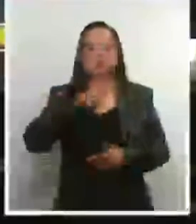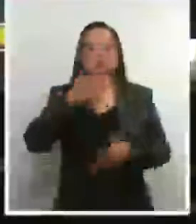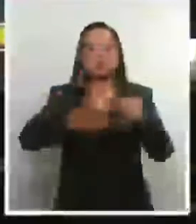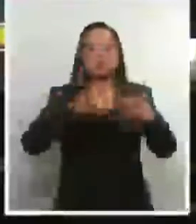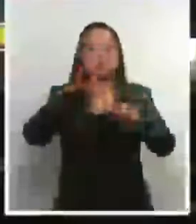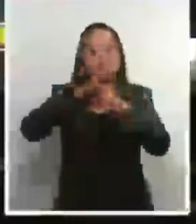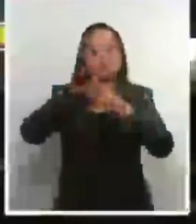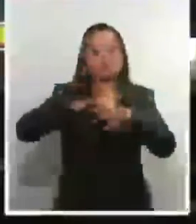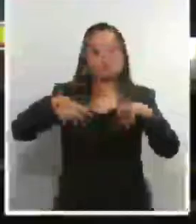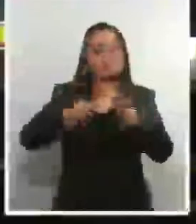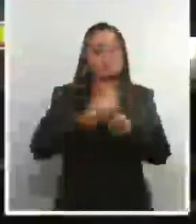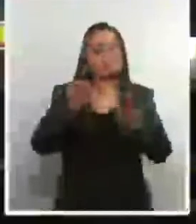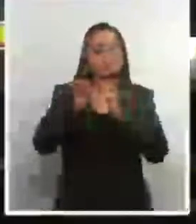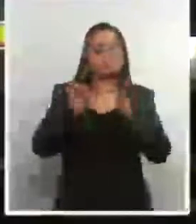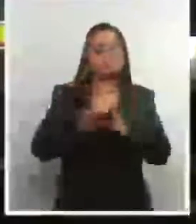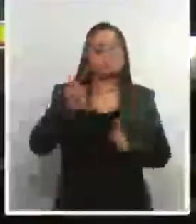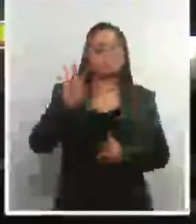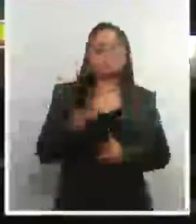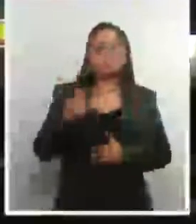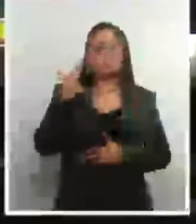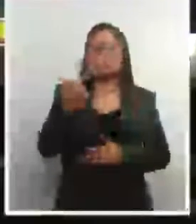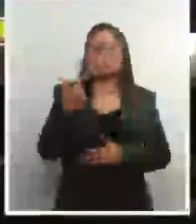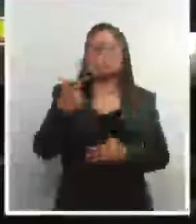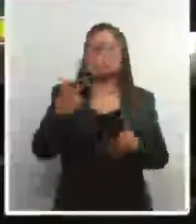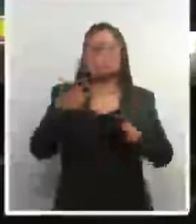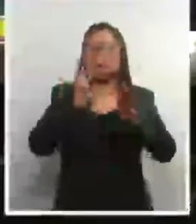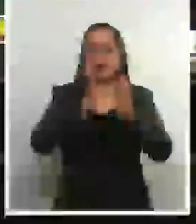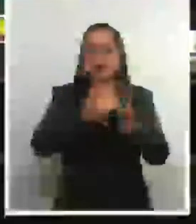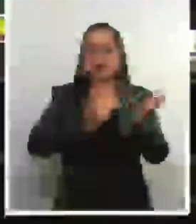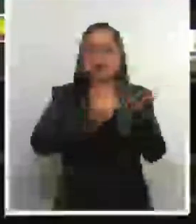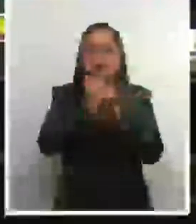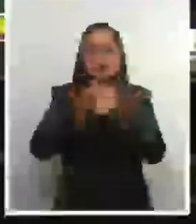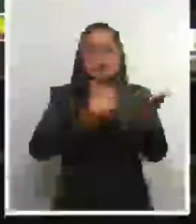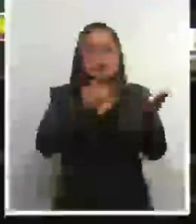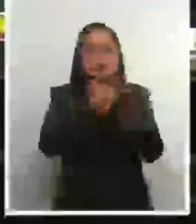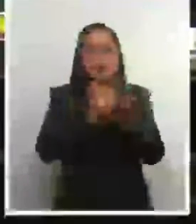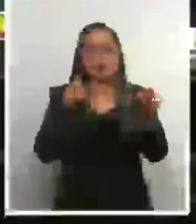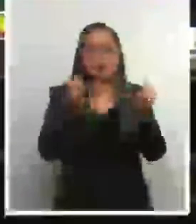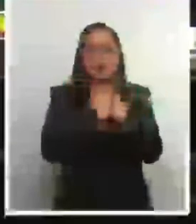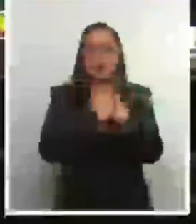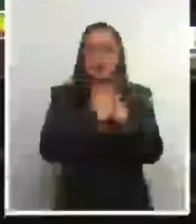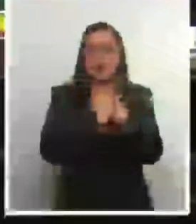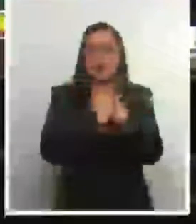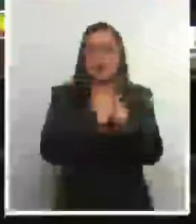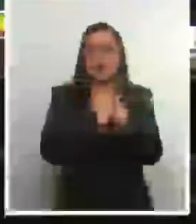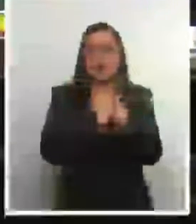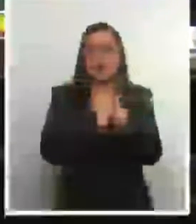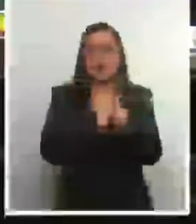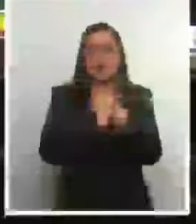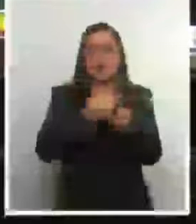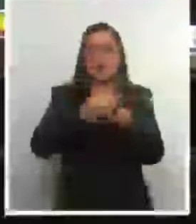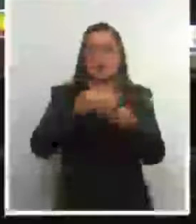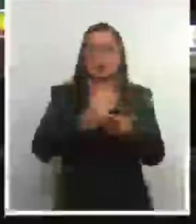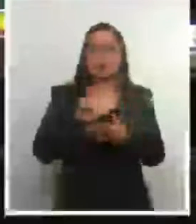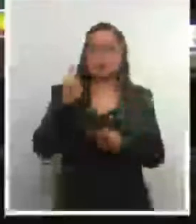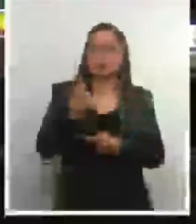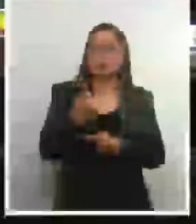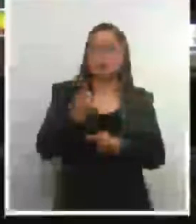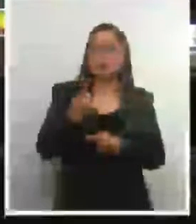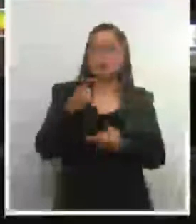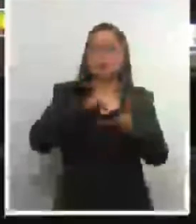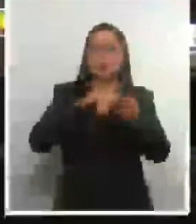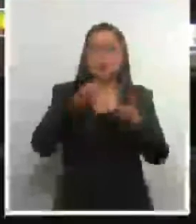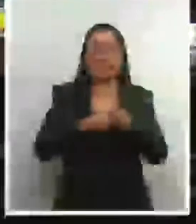a la votación del artículo 47 en términos del dictamen, el actual numeral 1